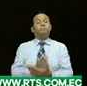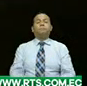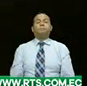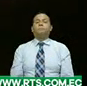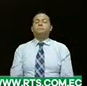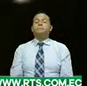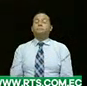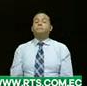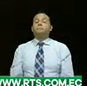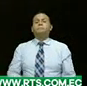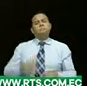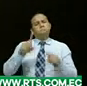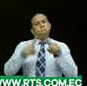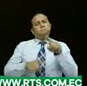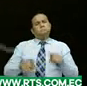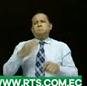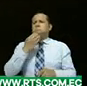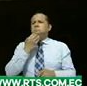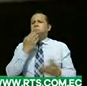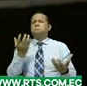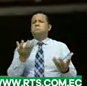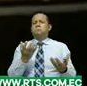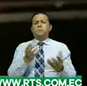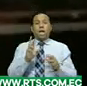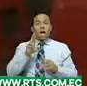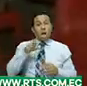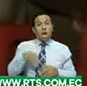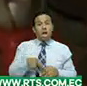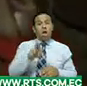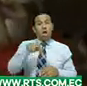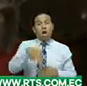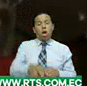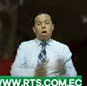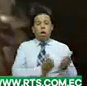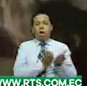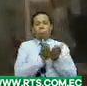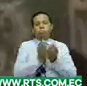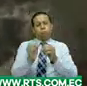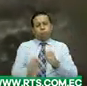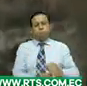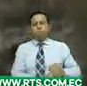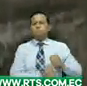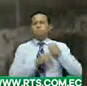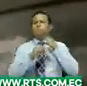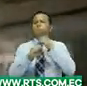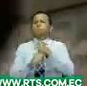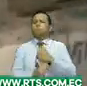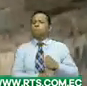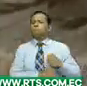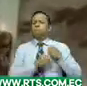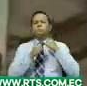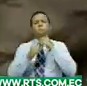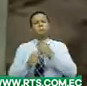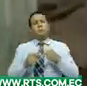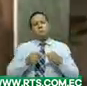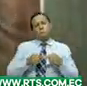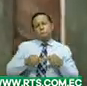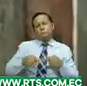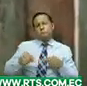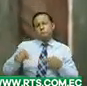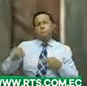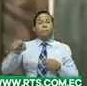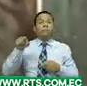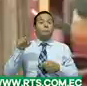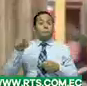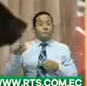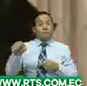Inconveniente en llegar en canoas a través del río Pula. El sitio del evento estaba situado a unos 40 minutos desde la carretera principal,